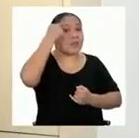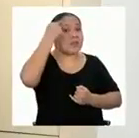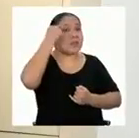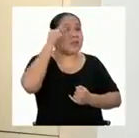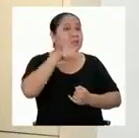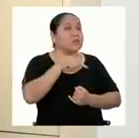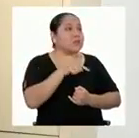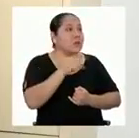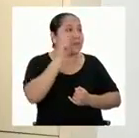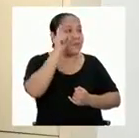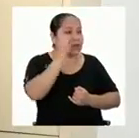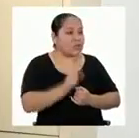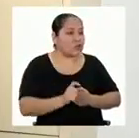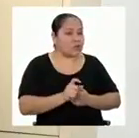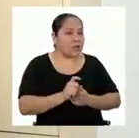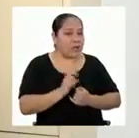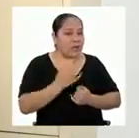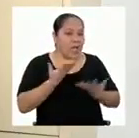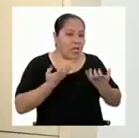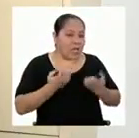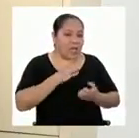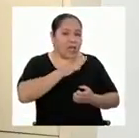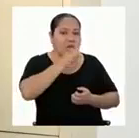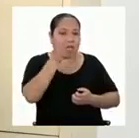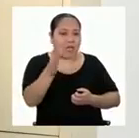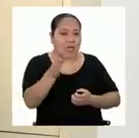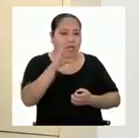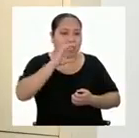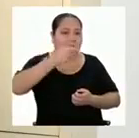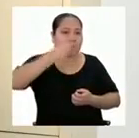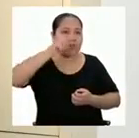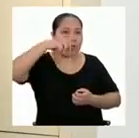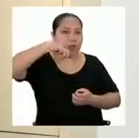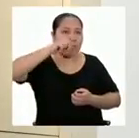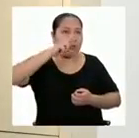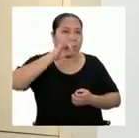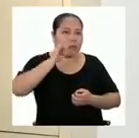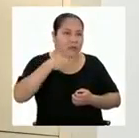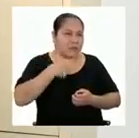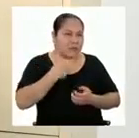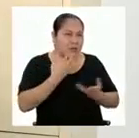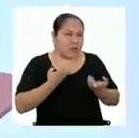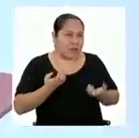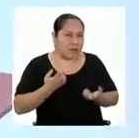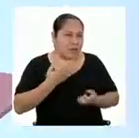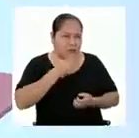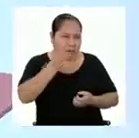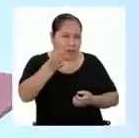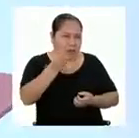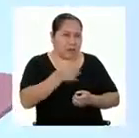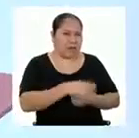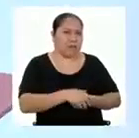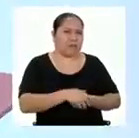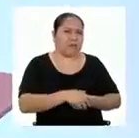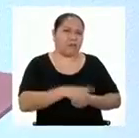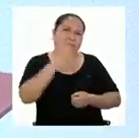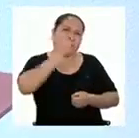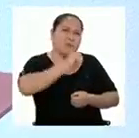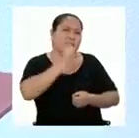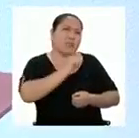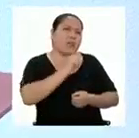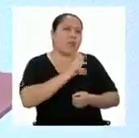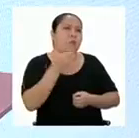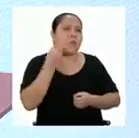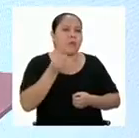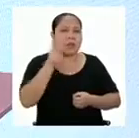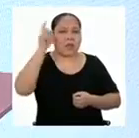si alguien está pensando ir a Chaparrí y lee el texto que acabamos de ver, se animaría a ir? ¡Claro!